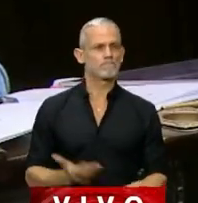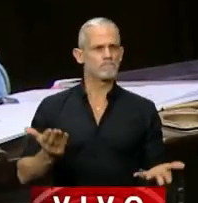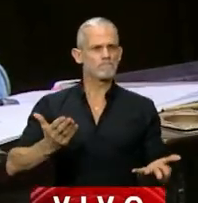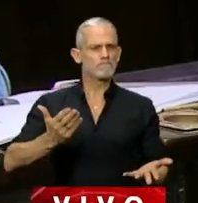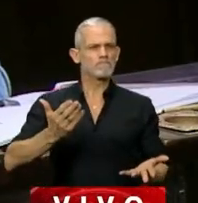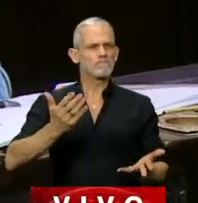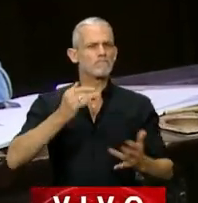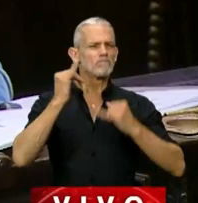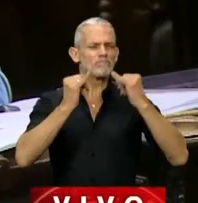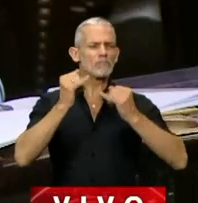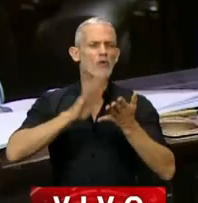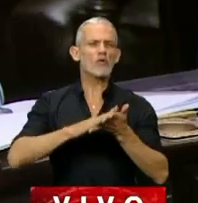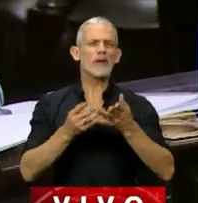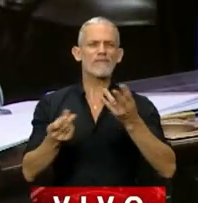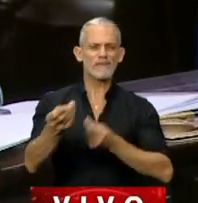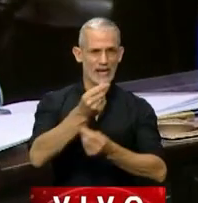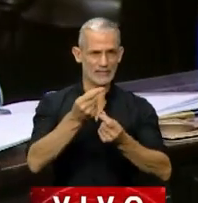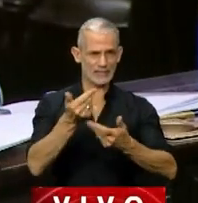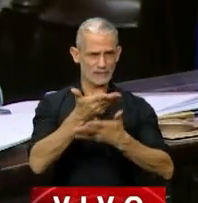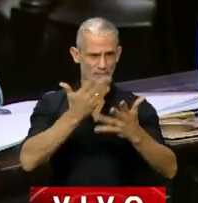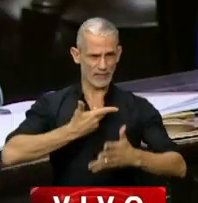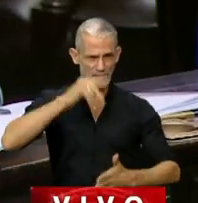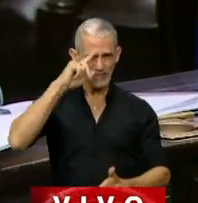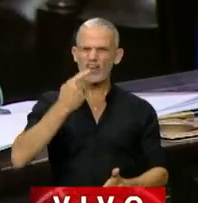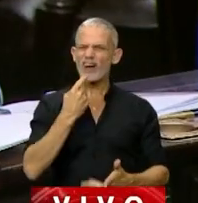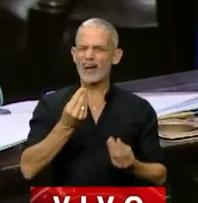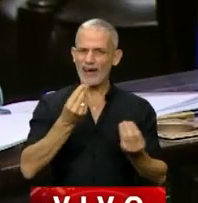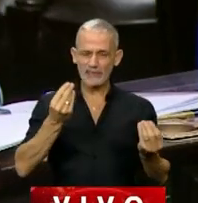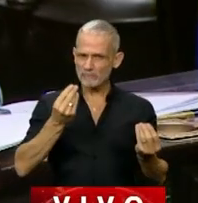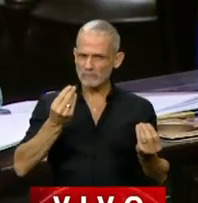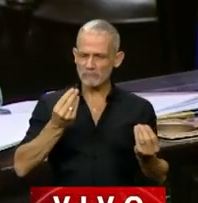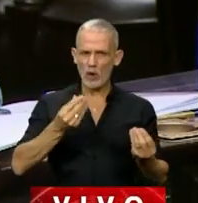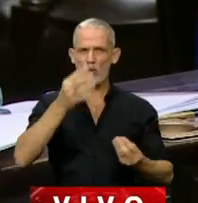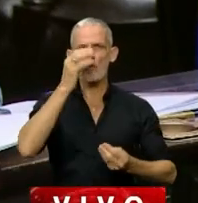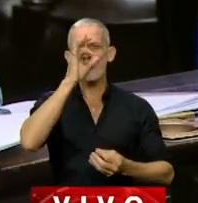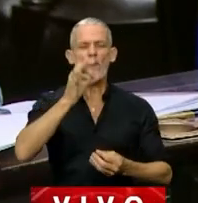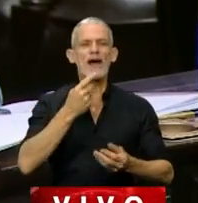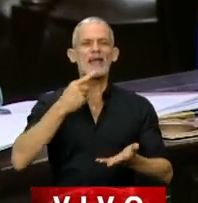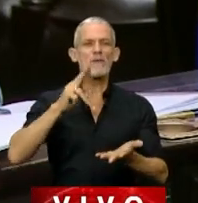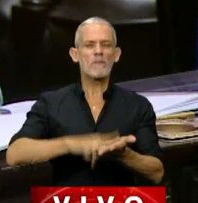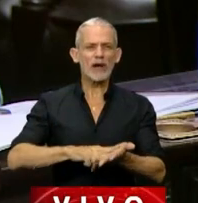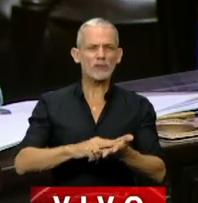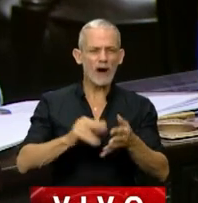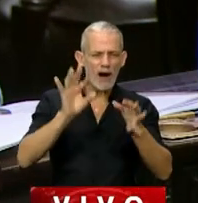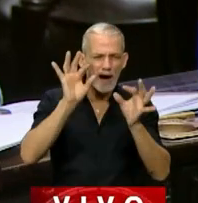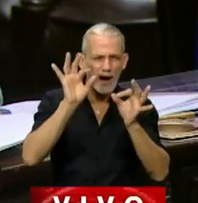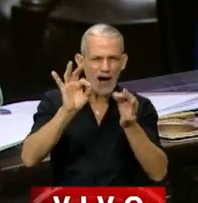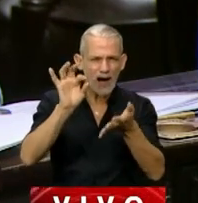En la teoría más elemental de las finanzas públicas, lo que dice es que no debe haber impuestos de asignación